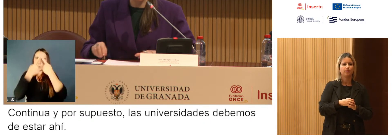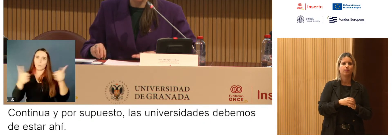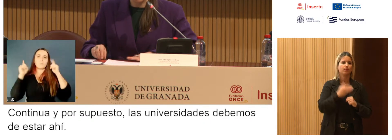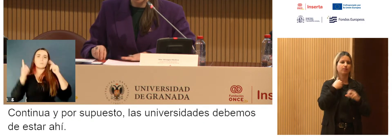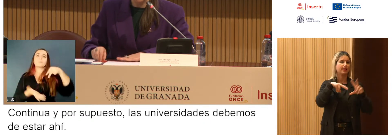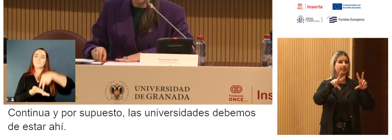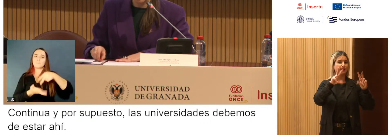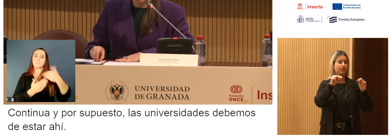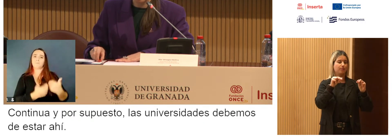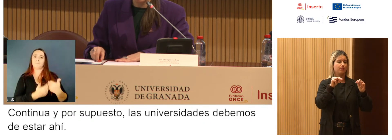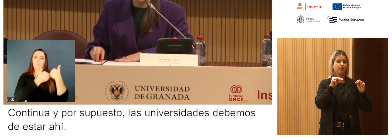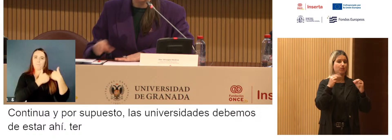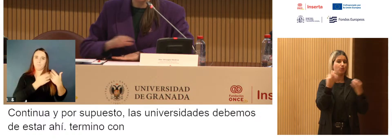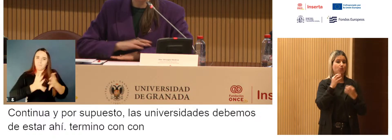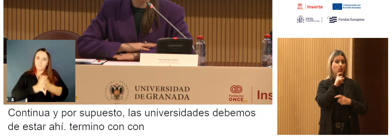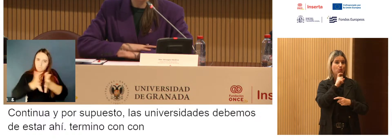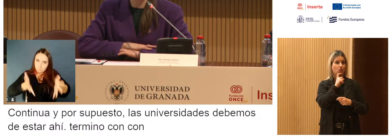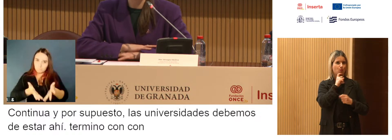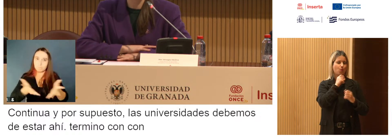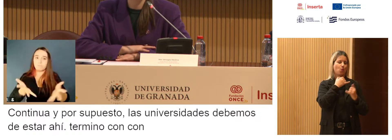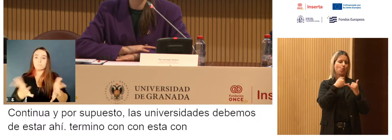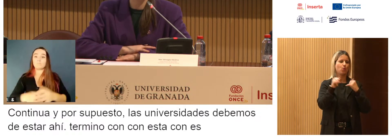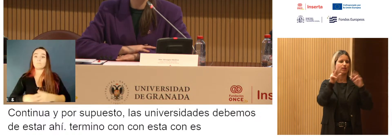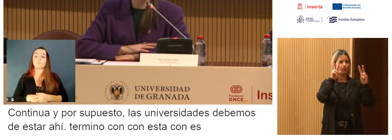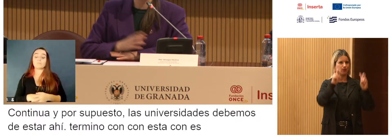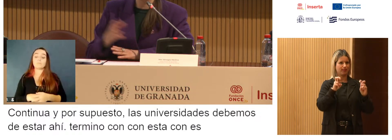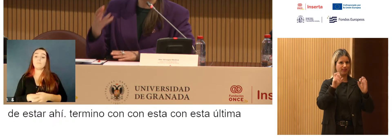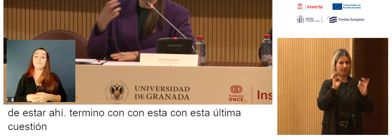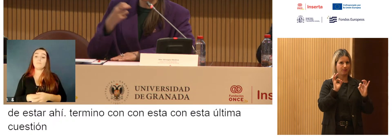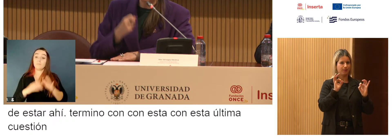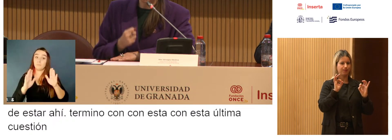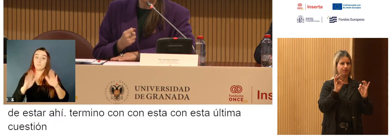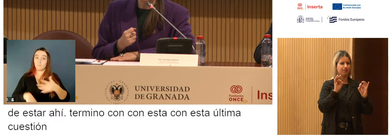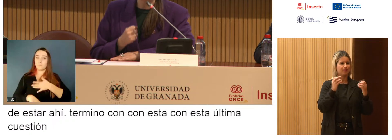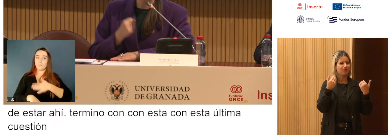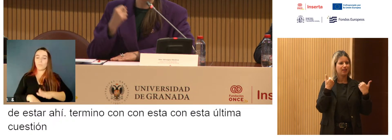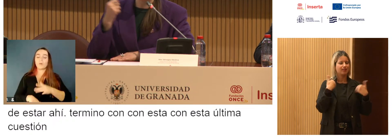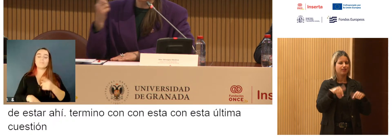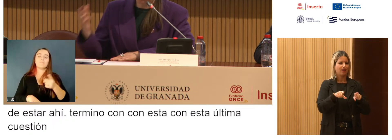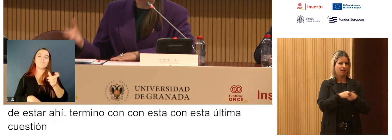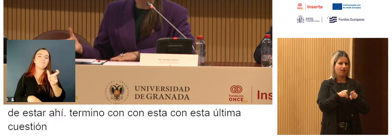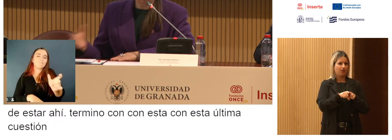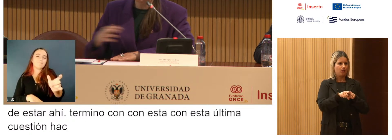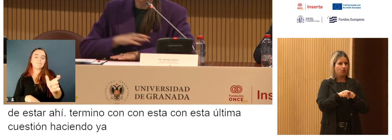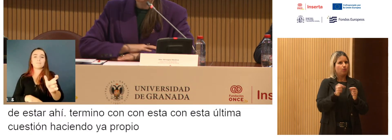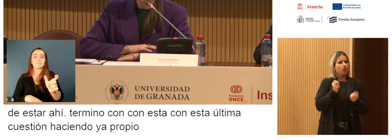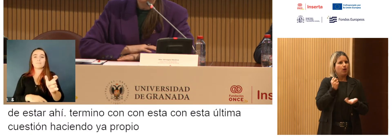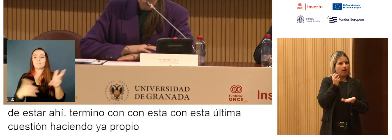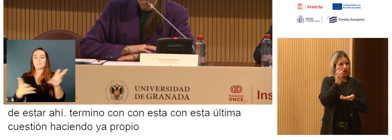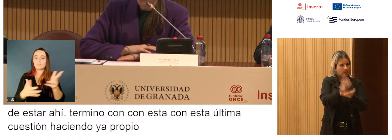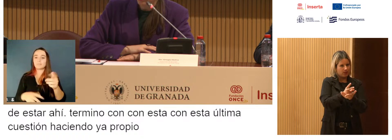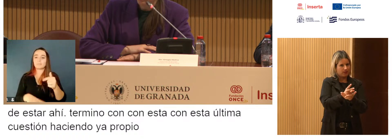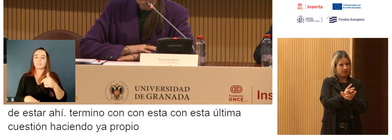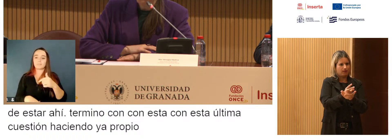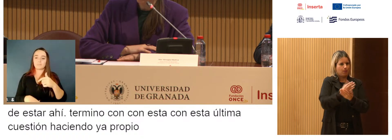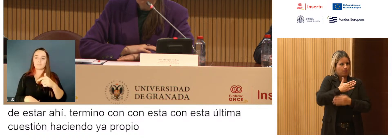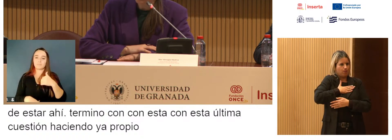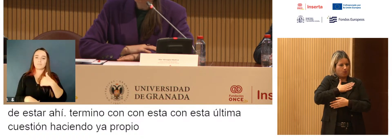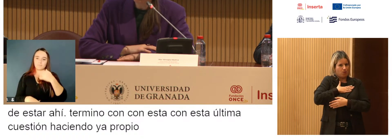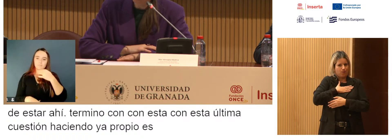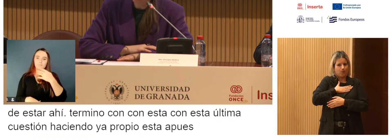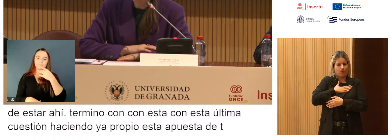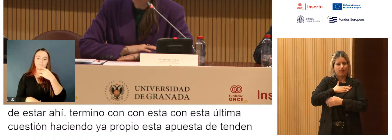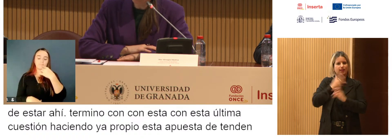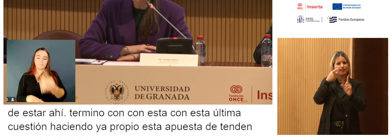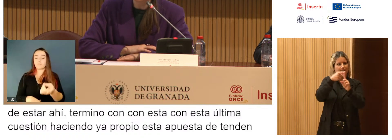Termino con esta última cuestión, haciendo ya propio esta apuesta de tendencias y desafíos